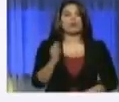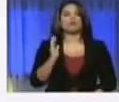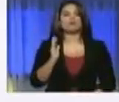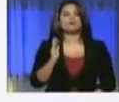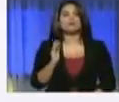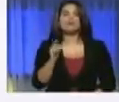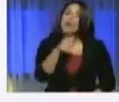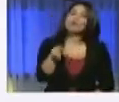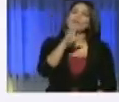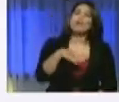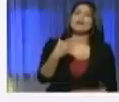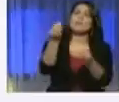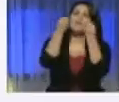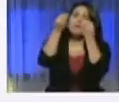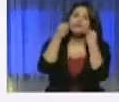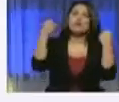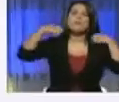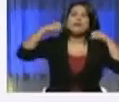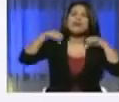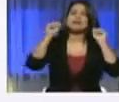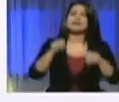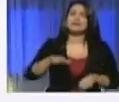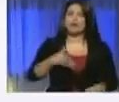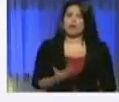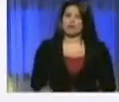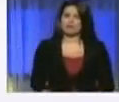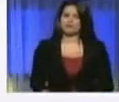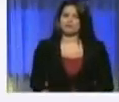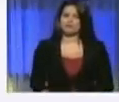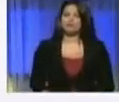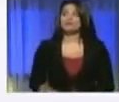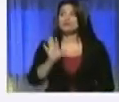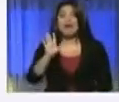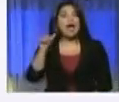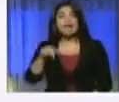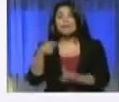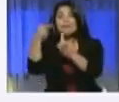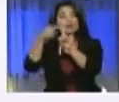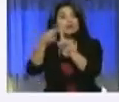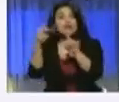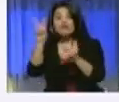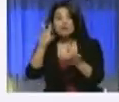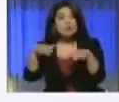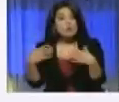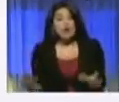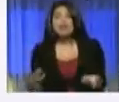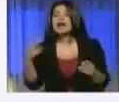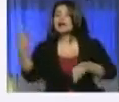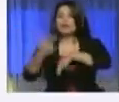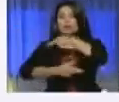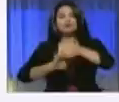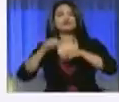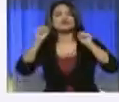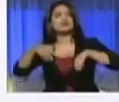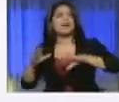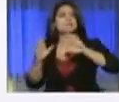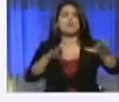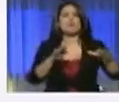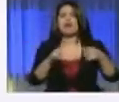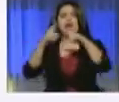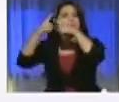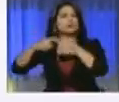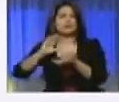una ventaja, el apoyo de una revolución con toda la inversión que haya que hacer, el apoyo humano,